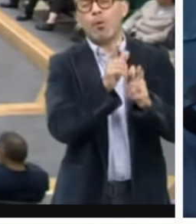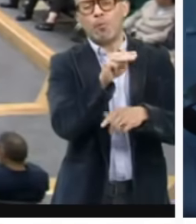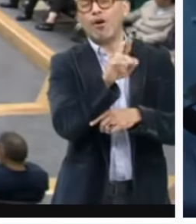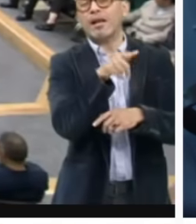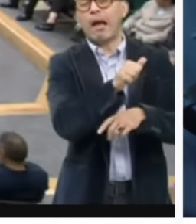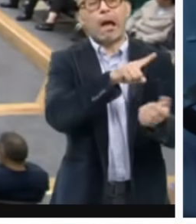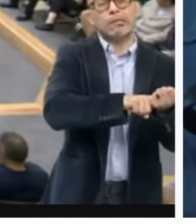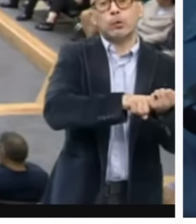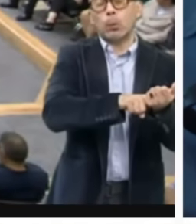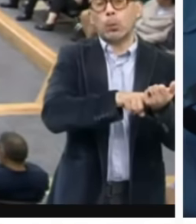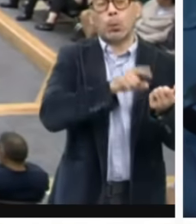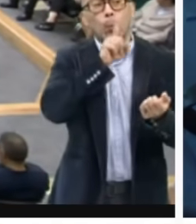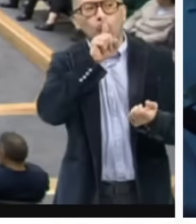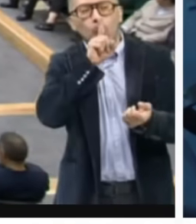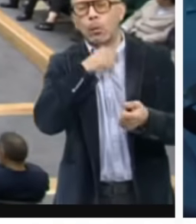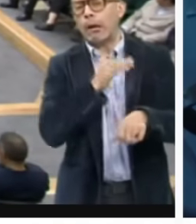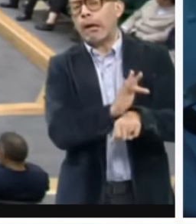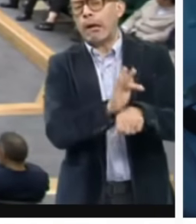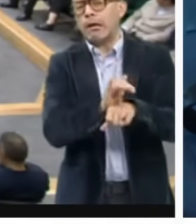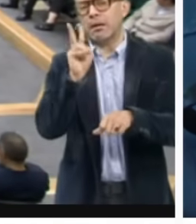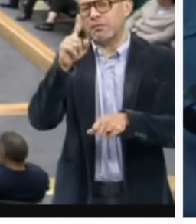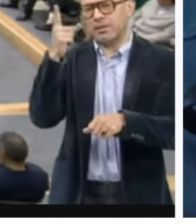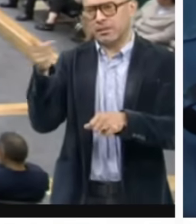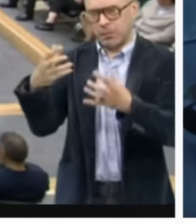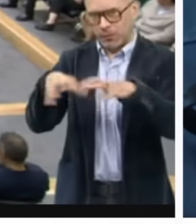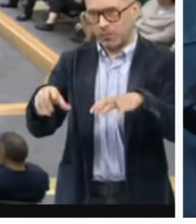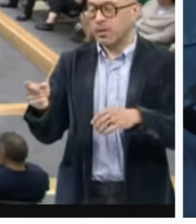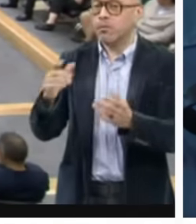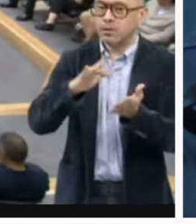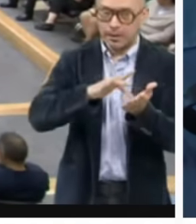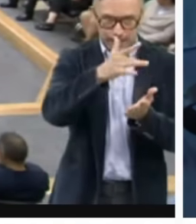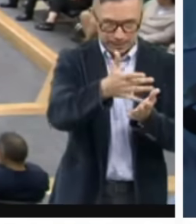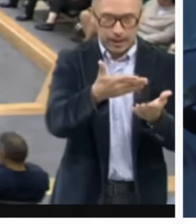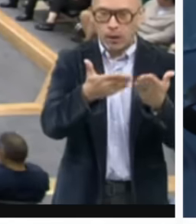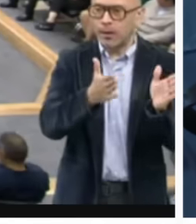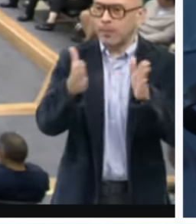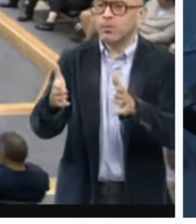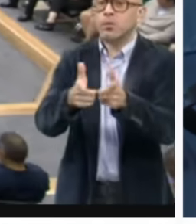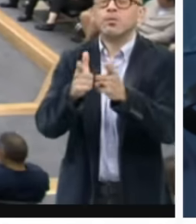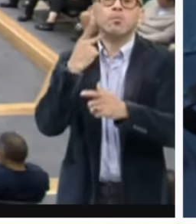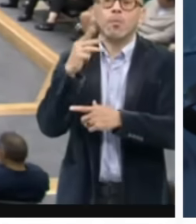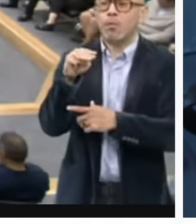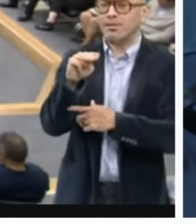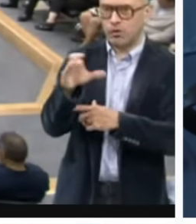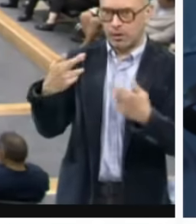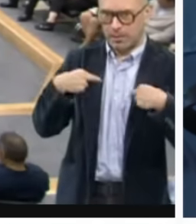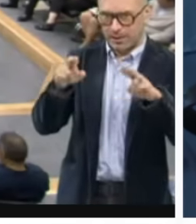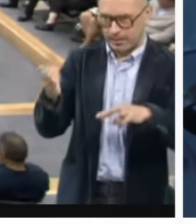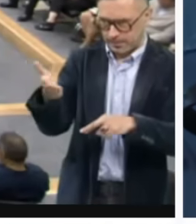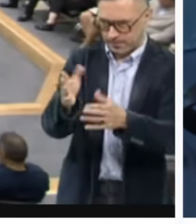representante. Tiene el uso de la voz el representante del Movimiento Ciudadano. Adelante. Muchas gracias, consejera